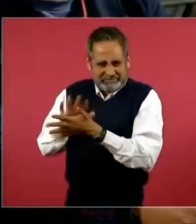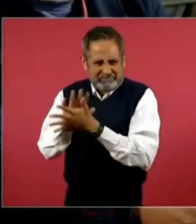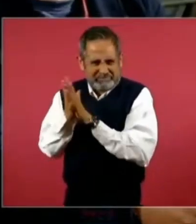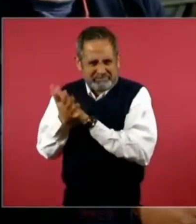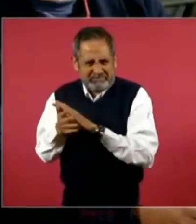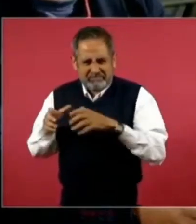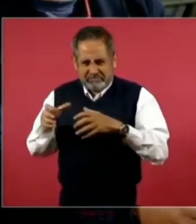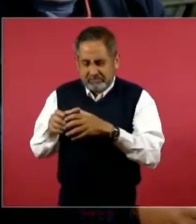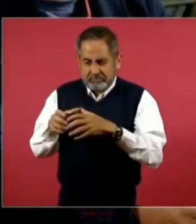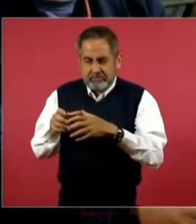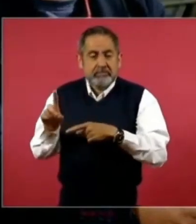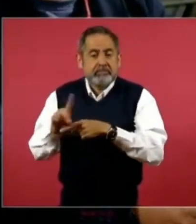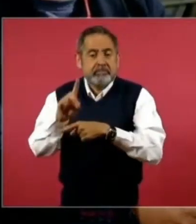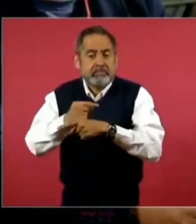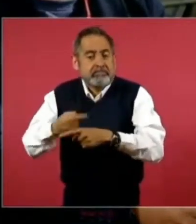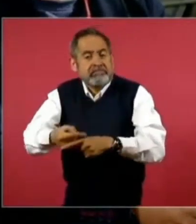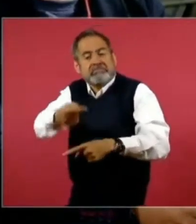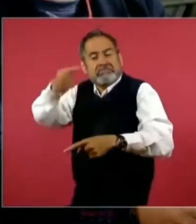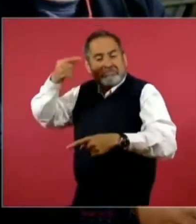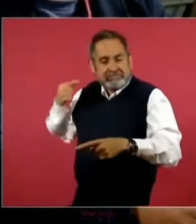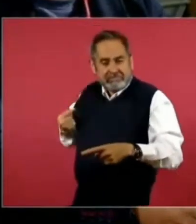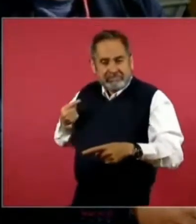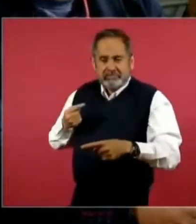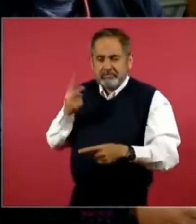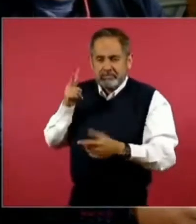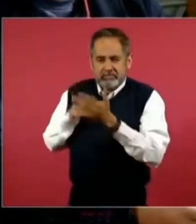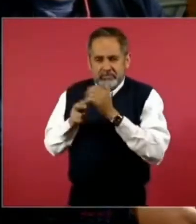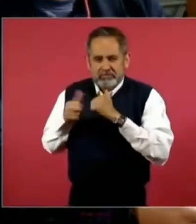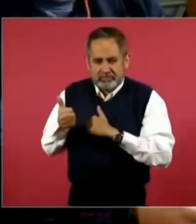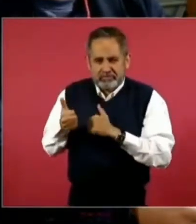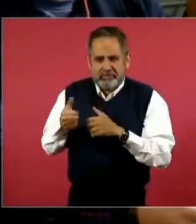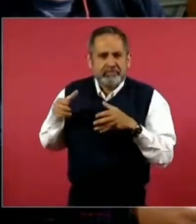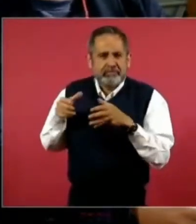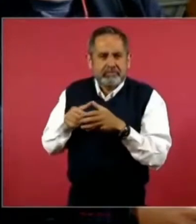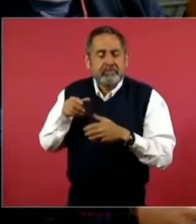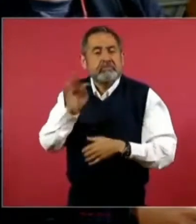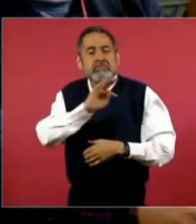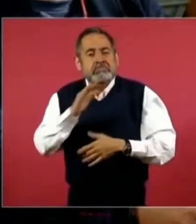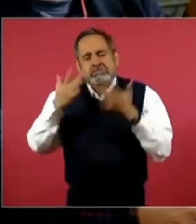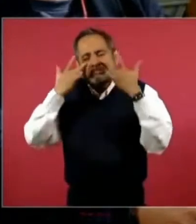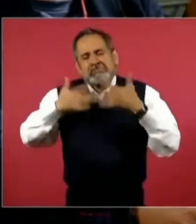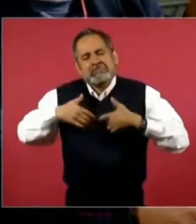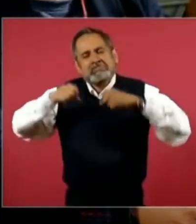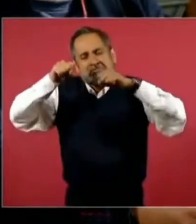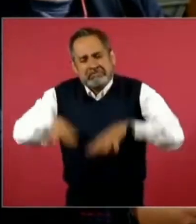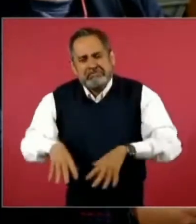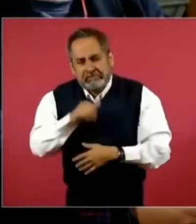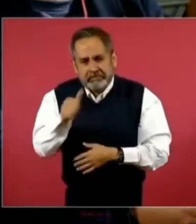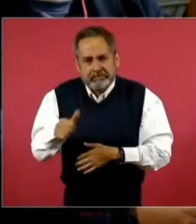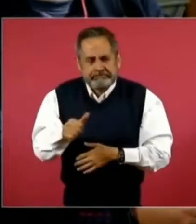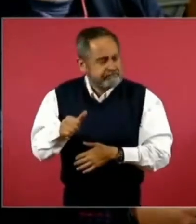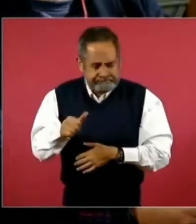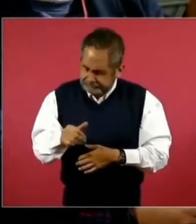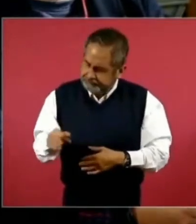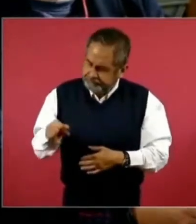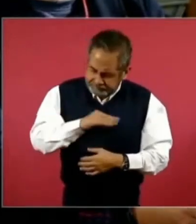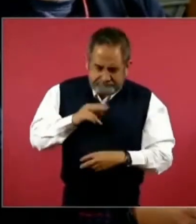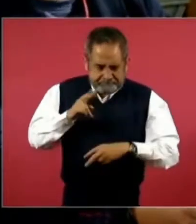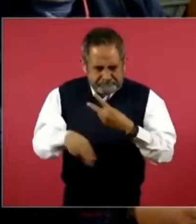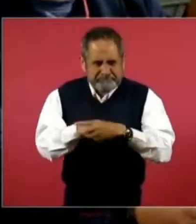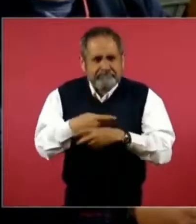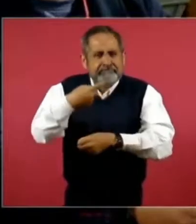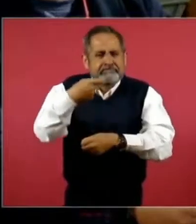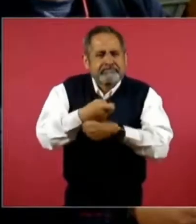México desde 2006 si usted, con todo respeto, no desistía de participar en el primer debate de candidatos a